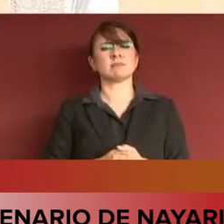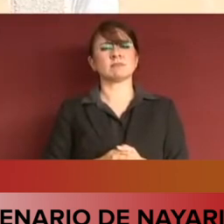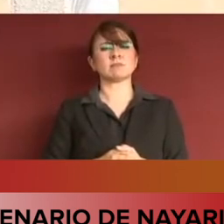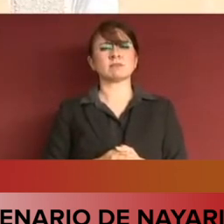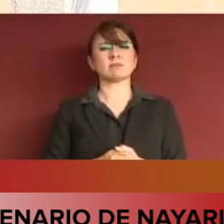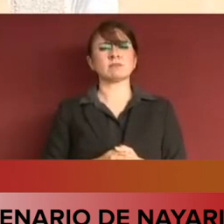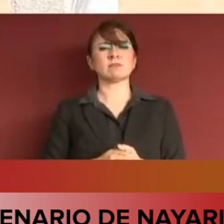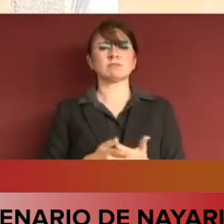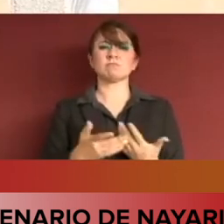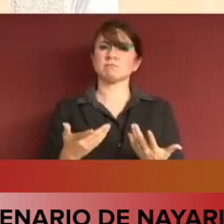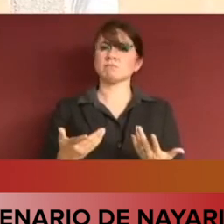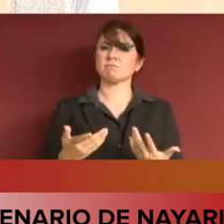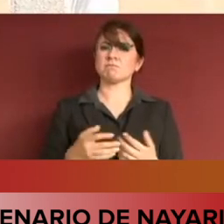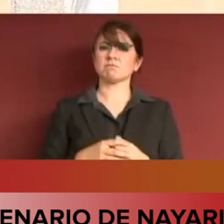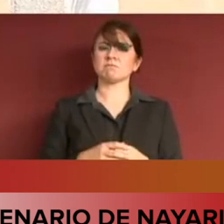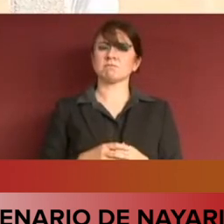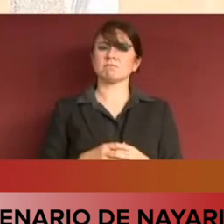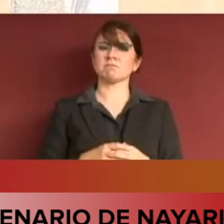este